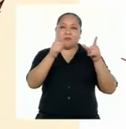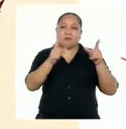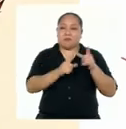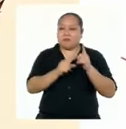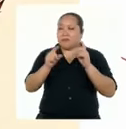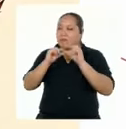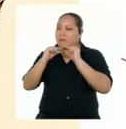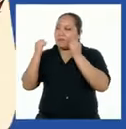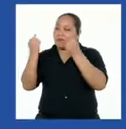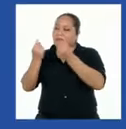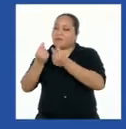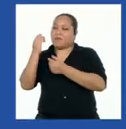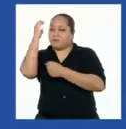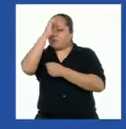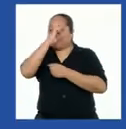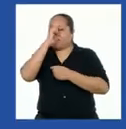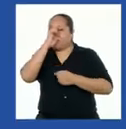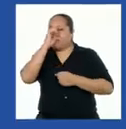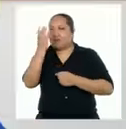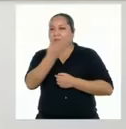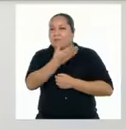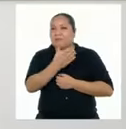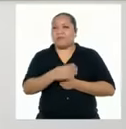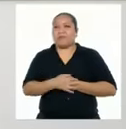época.